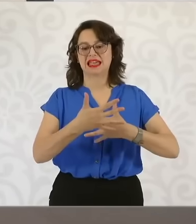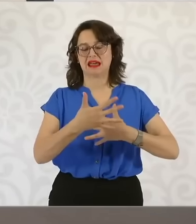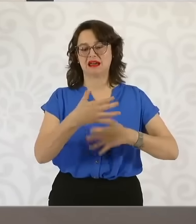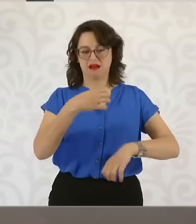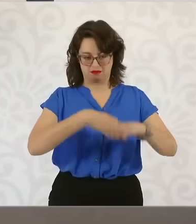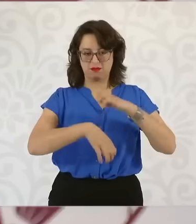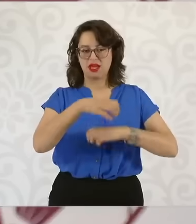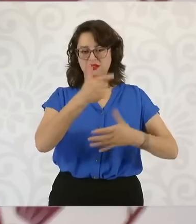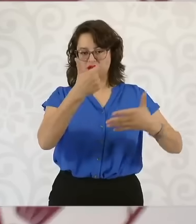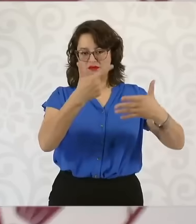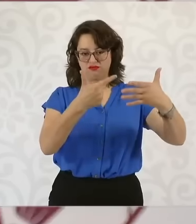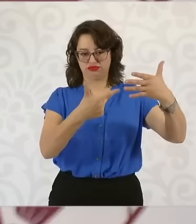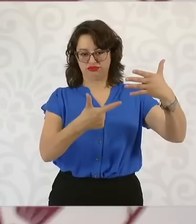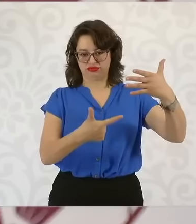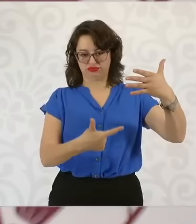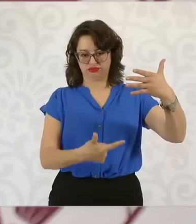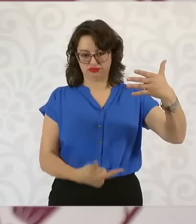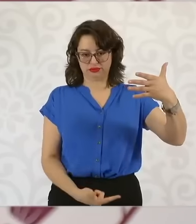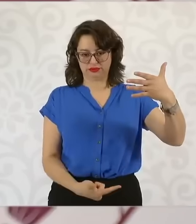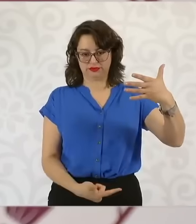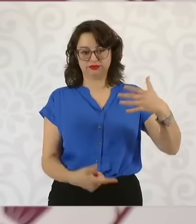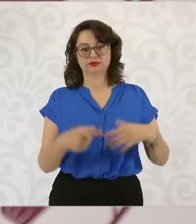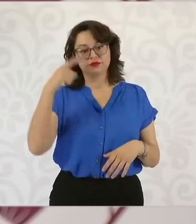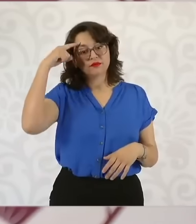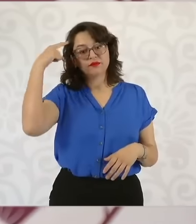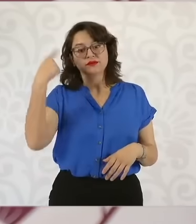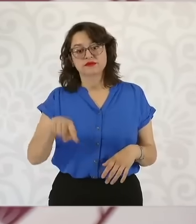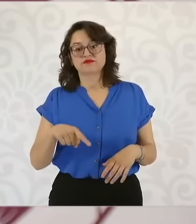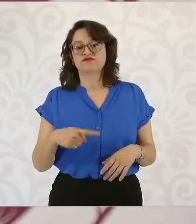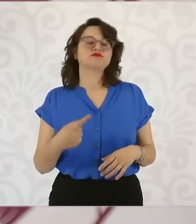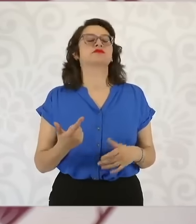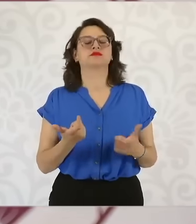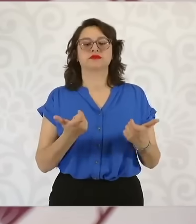para operaciones de lavado, pero de segundo piso. No cobraron,